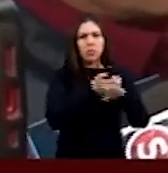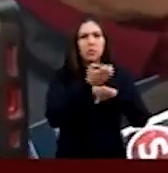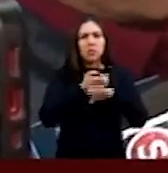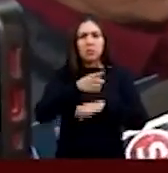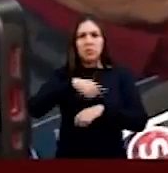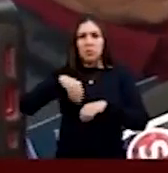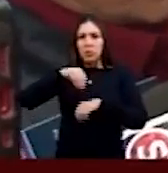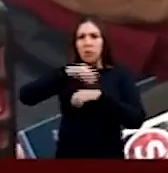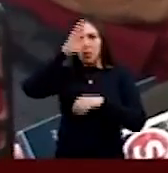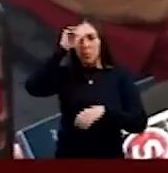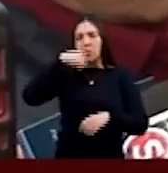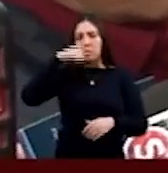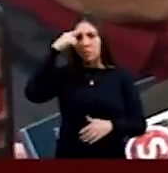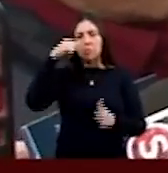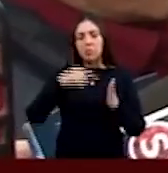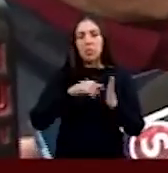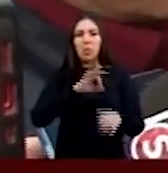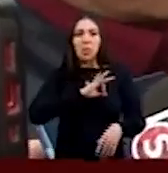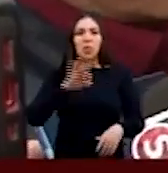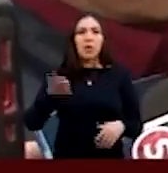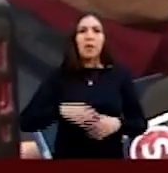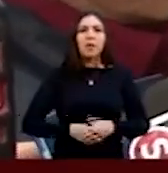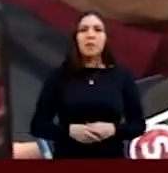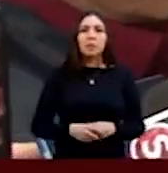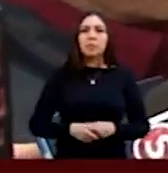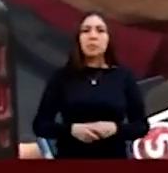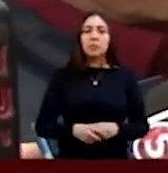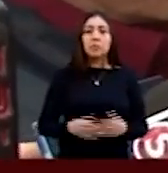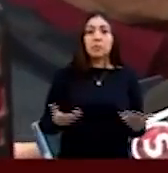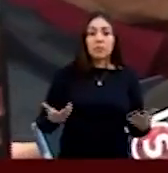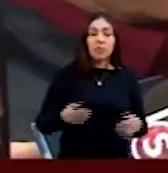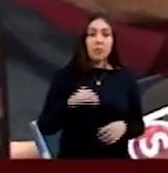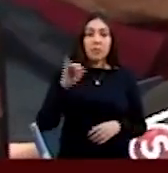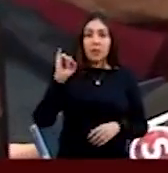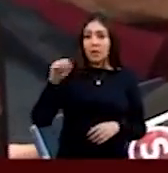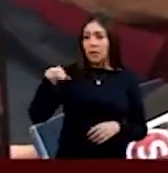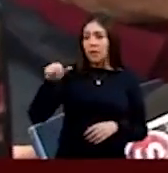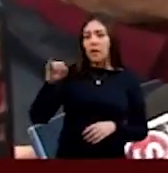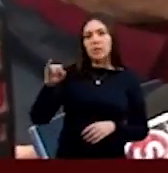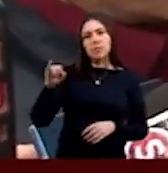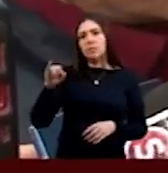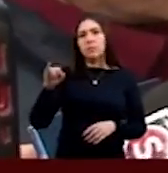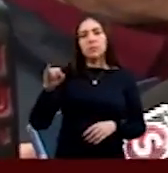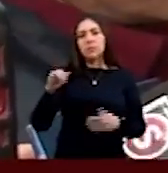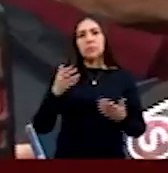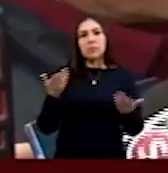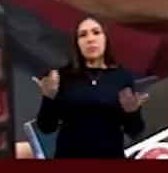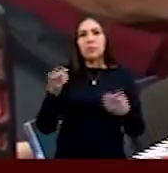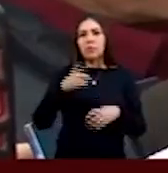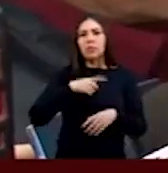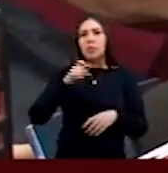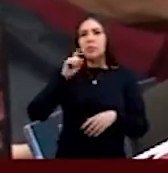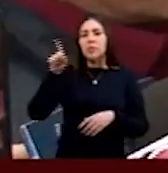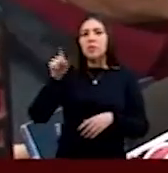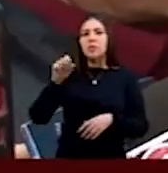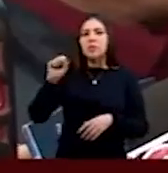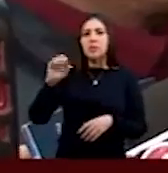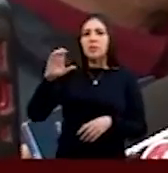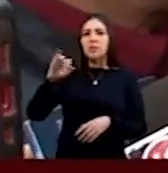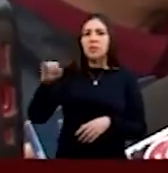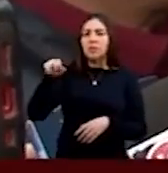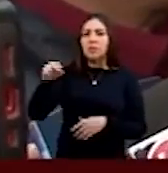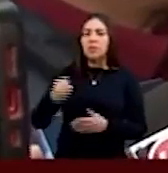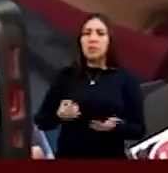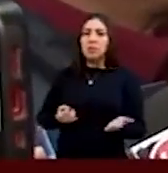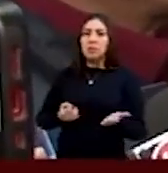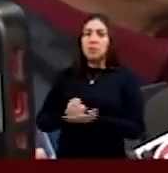pueden salir. No, Alina, ahí nosotros ya con la resolución que dio la Suprema Corte, que pueden